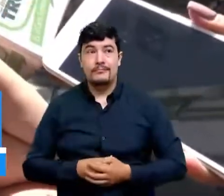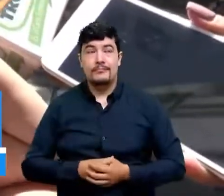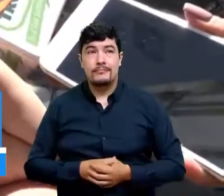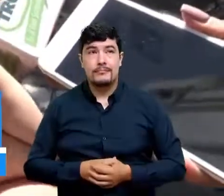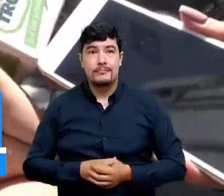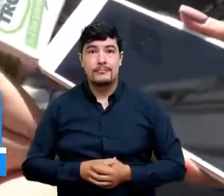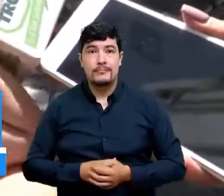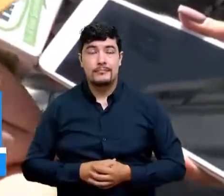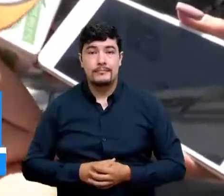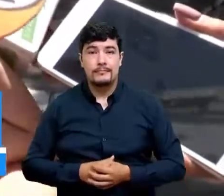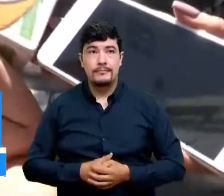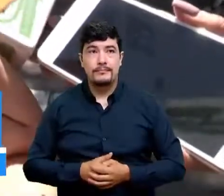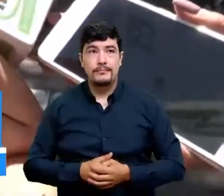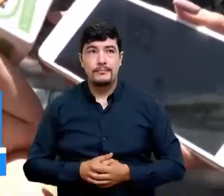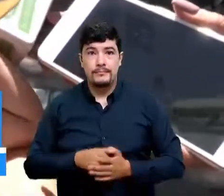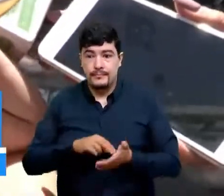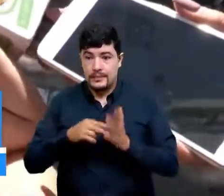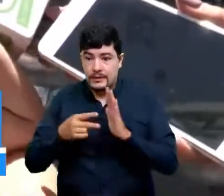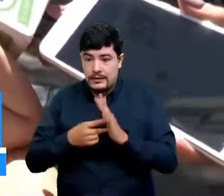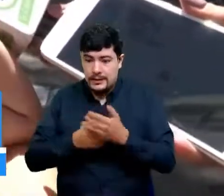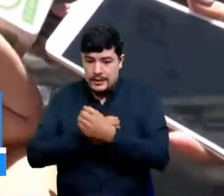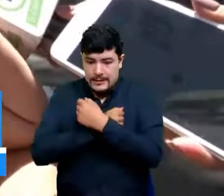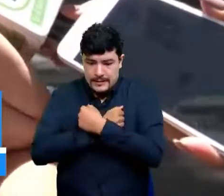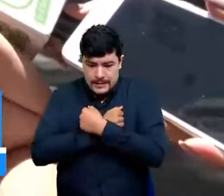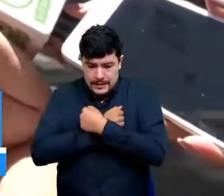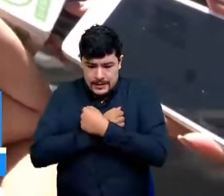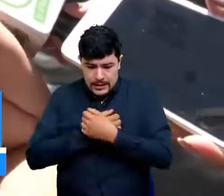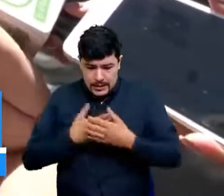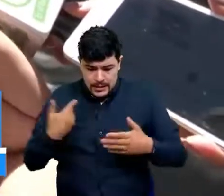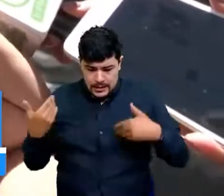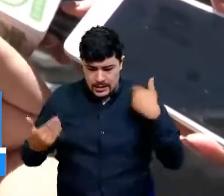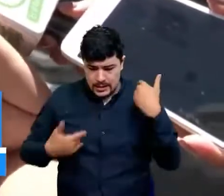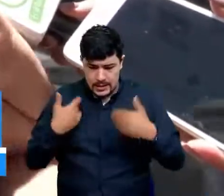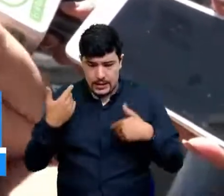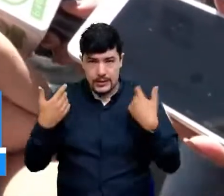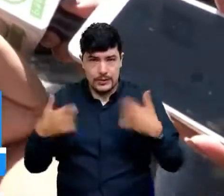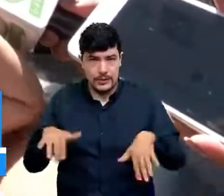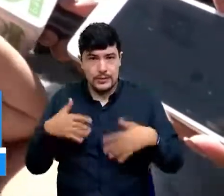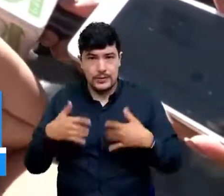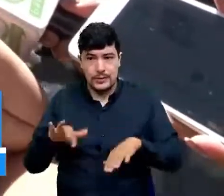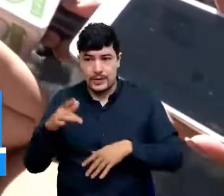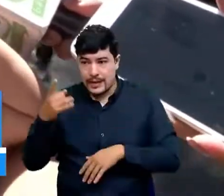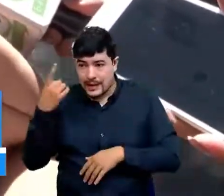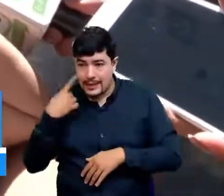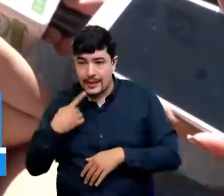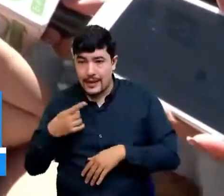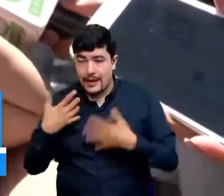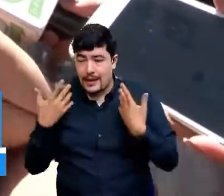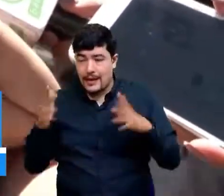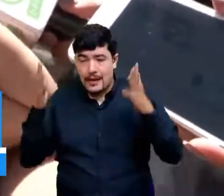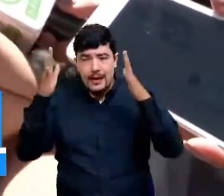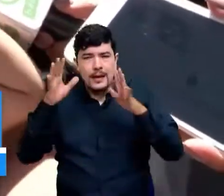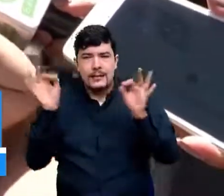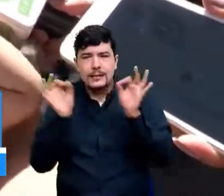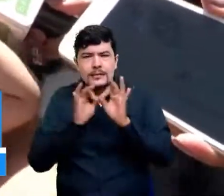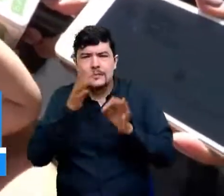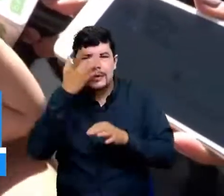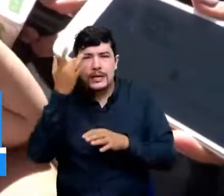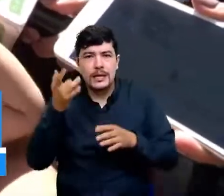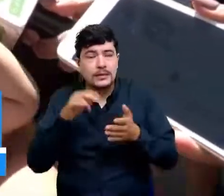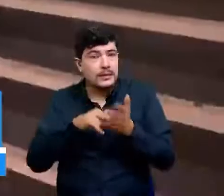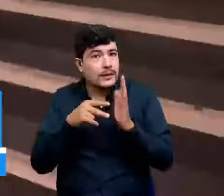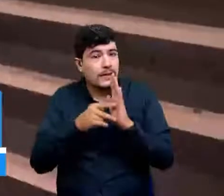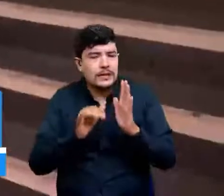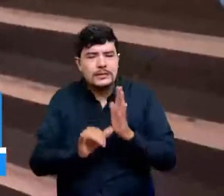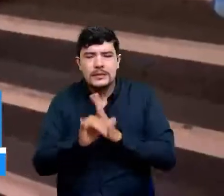Es llenarnos de la alegría más grande, no por lo que se festeja en el día, sino sencillamente por el valor de ser